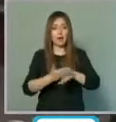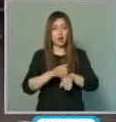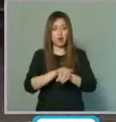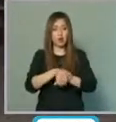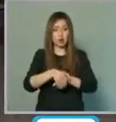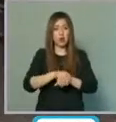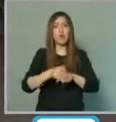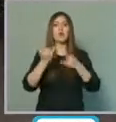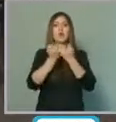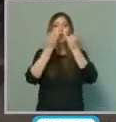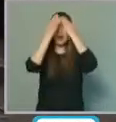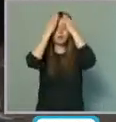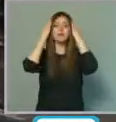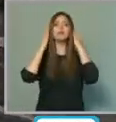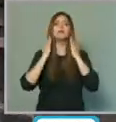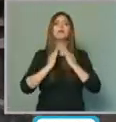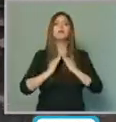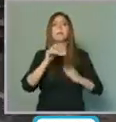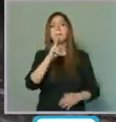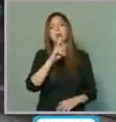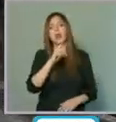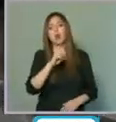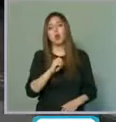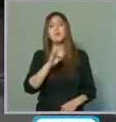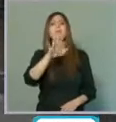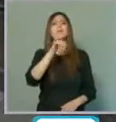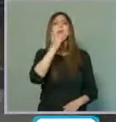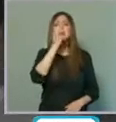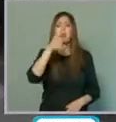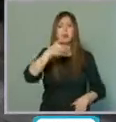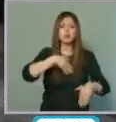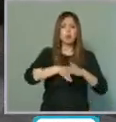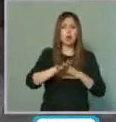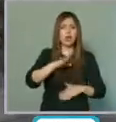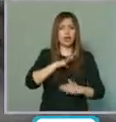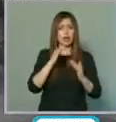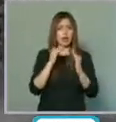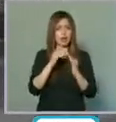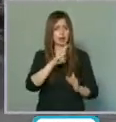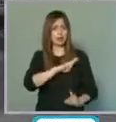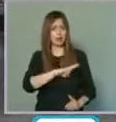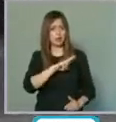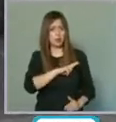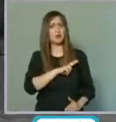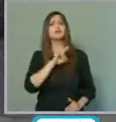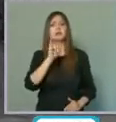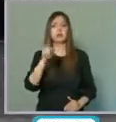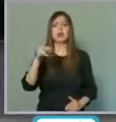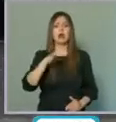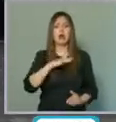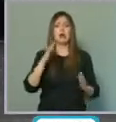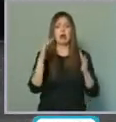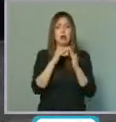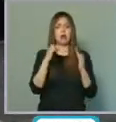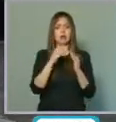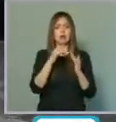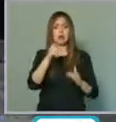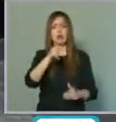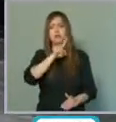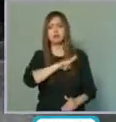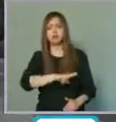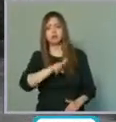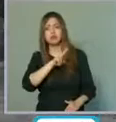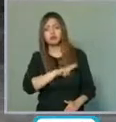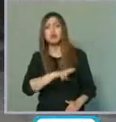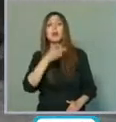el velo. Ya, pero también hay casas particulares. Sí, tenemos aquí algunas casas particulares, bueno,